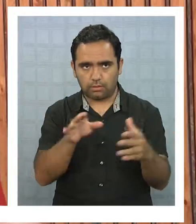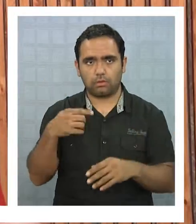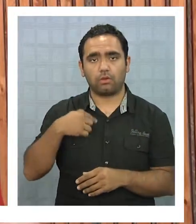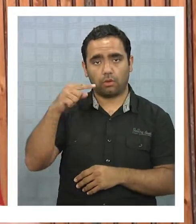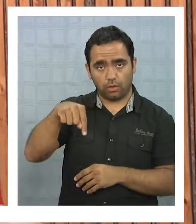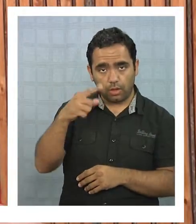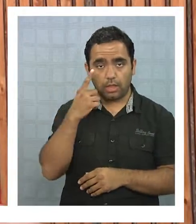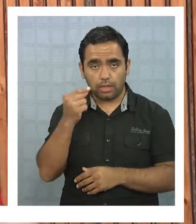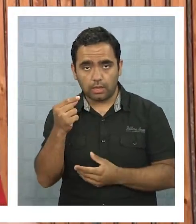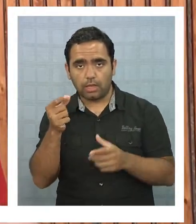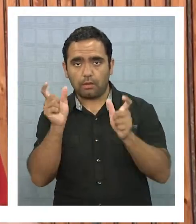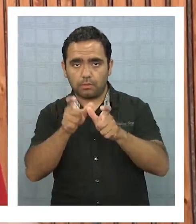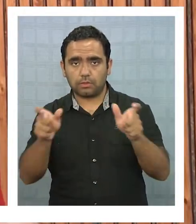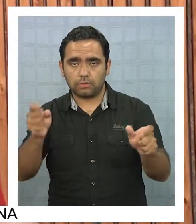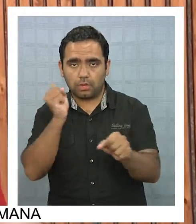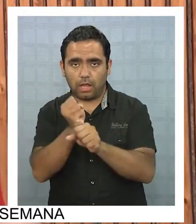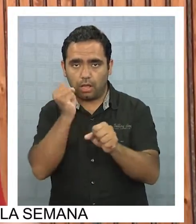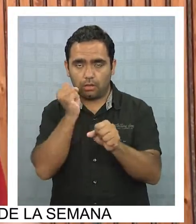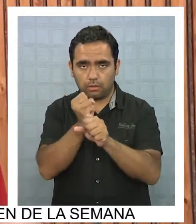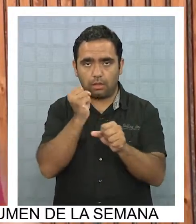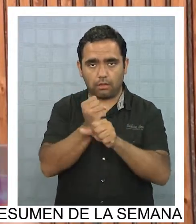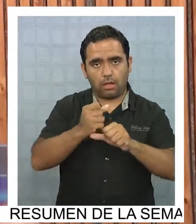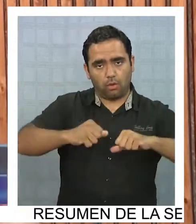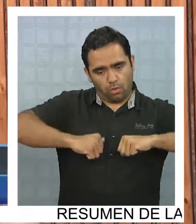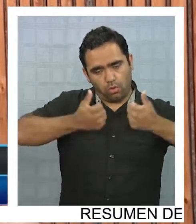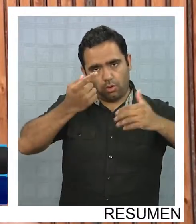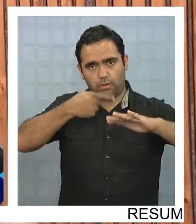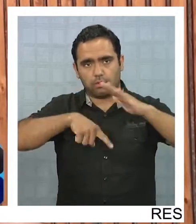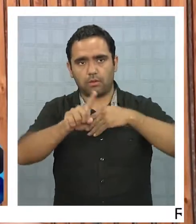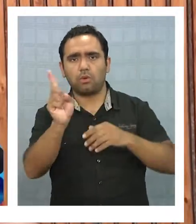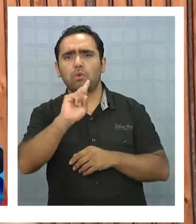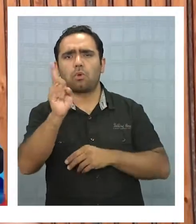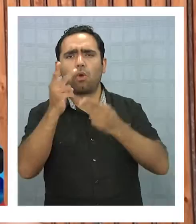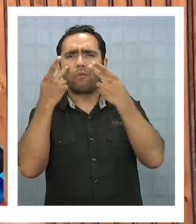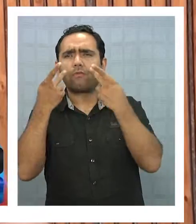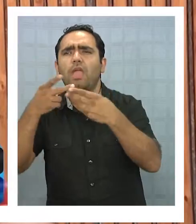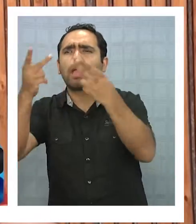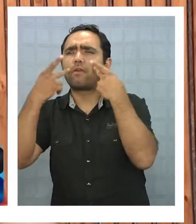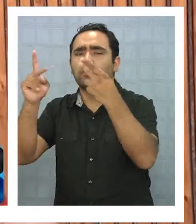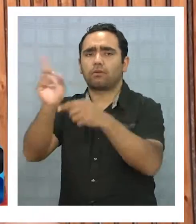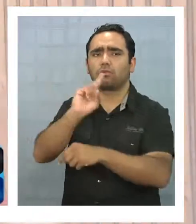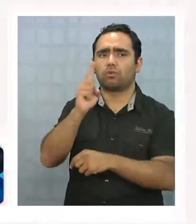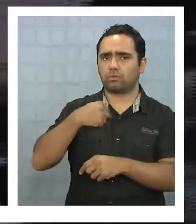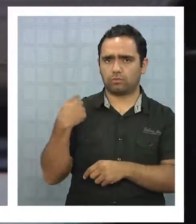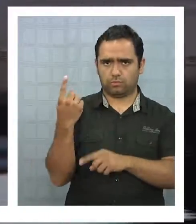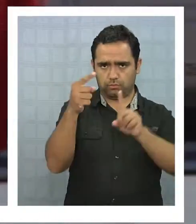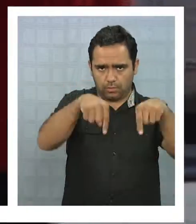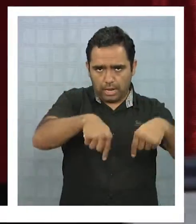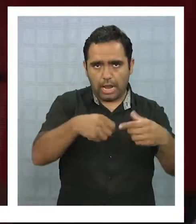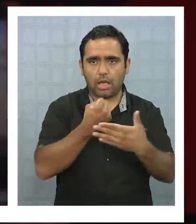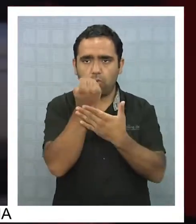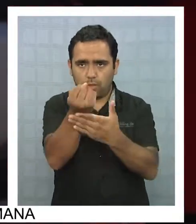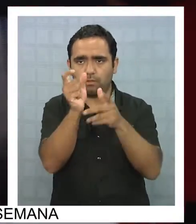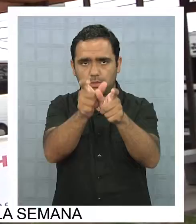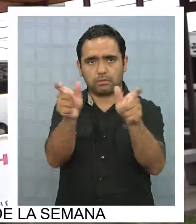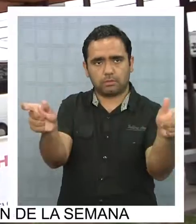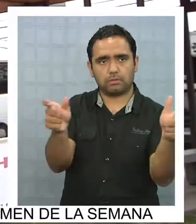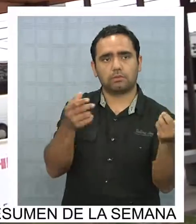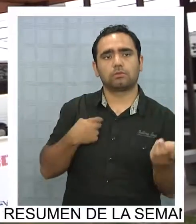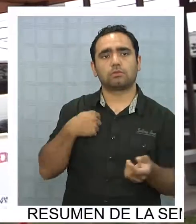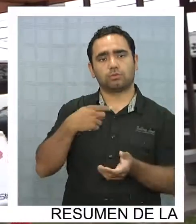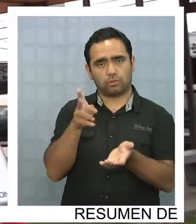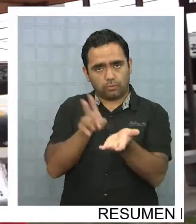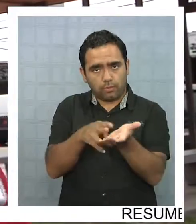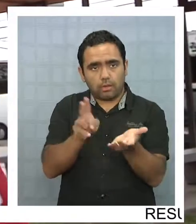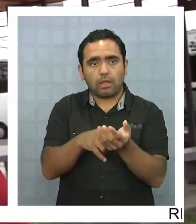joven con ganas de trabajar, que no van a estar viajando por todo el mundo a costa de todos nosotros, sino que venimos a ayudar a la gente. Yo la verdad de las cosas